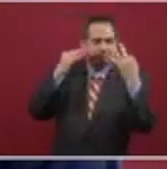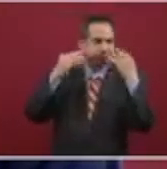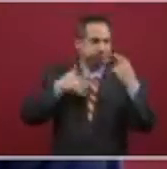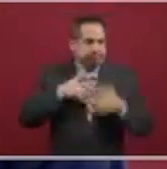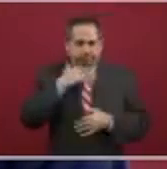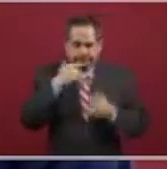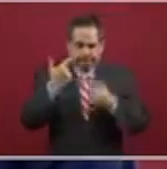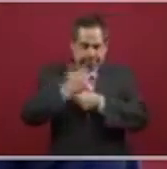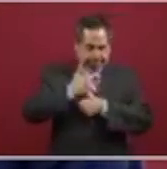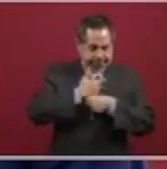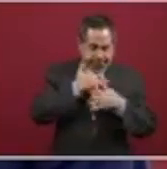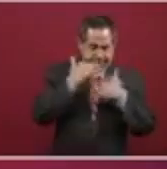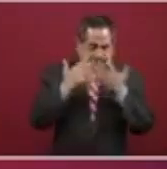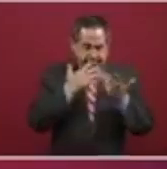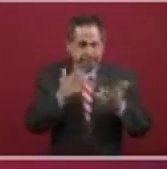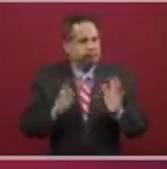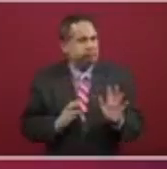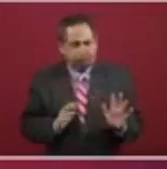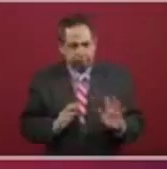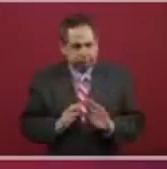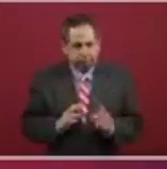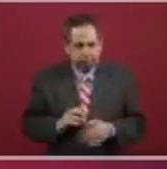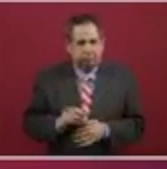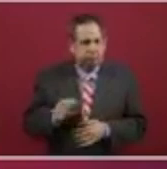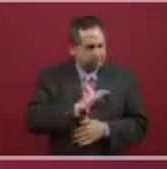corrupto. Y